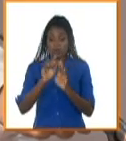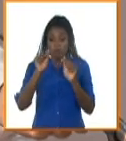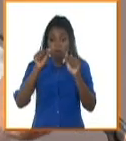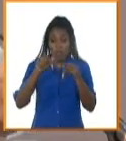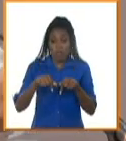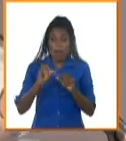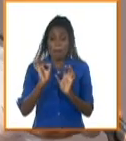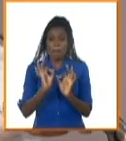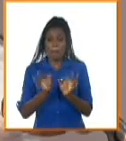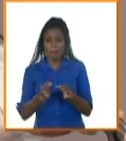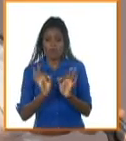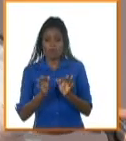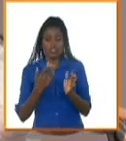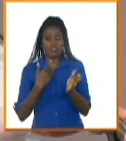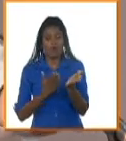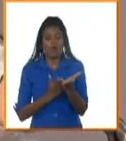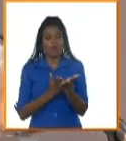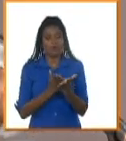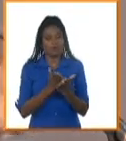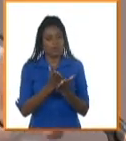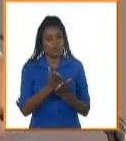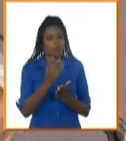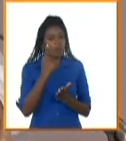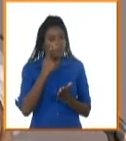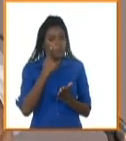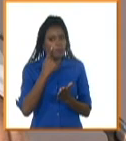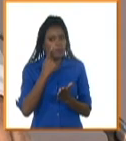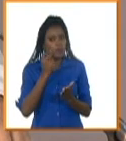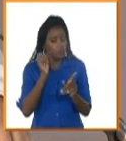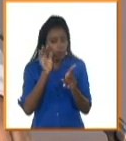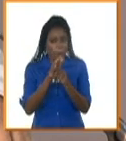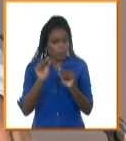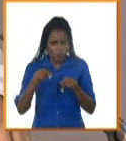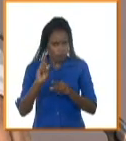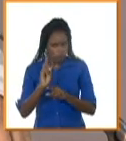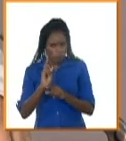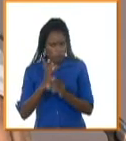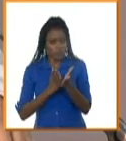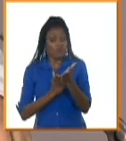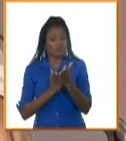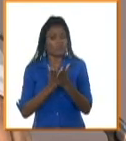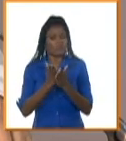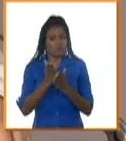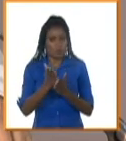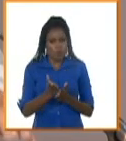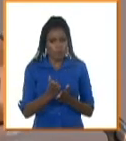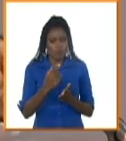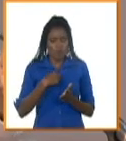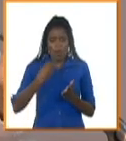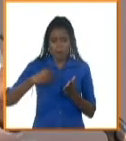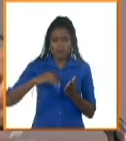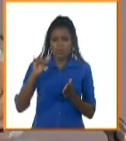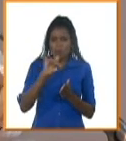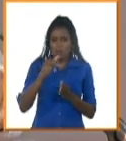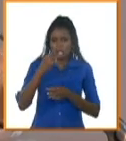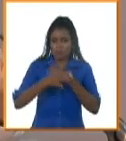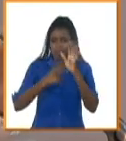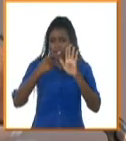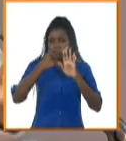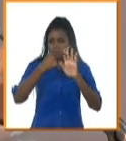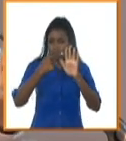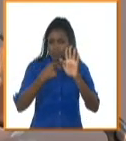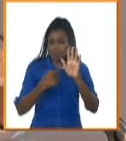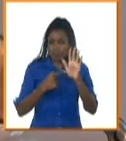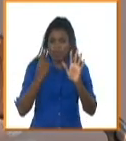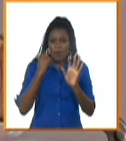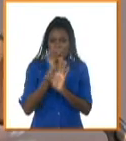y que realmente es una continuidad porque no podemos ver que es algo que comienza Ahora yo quería aprovechar también y brindar algunos datos que son específicos